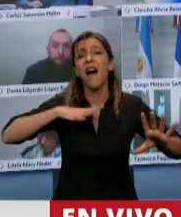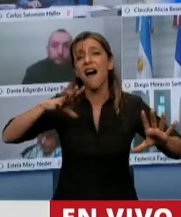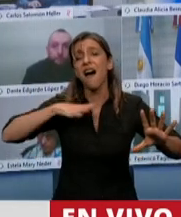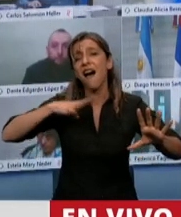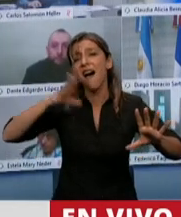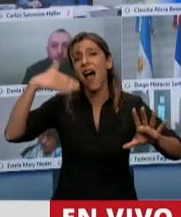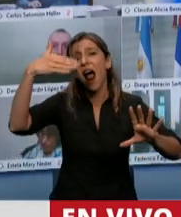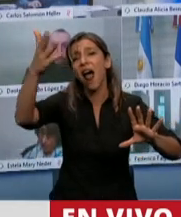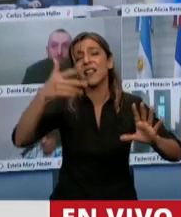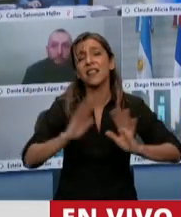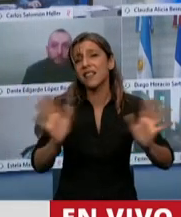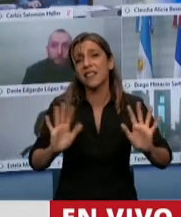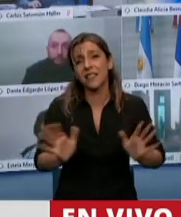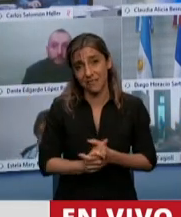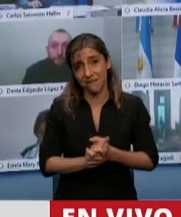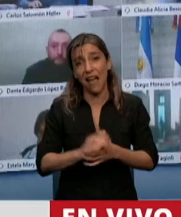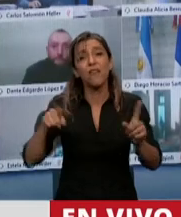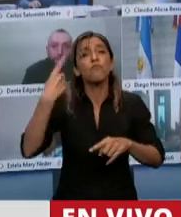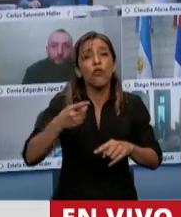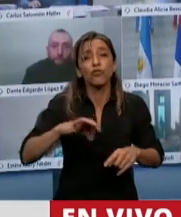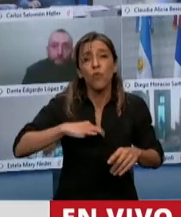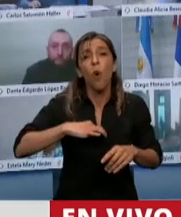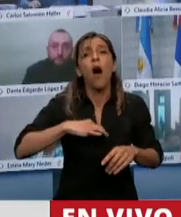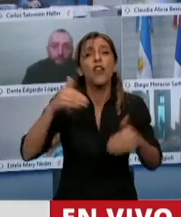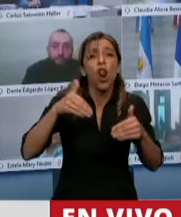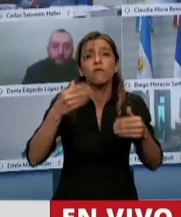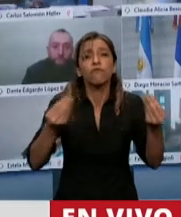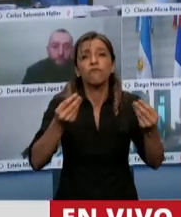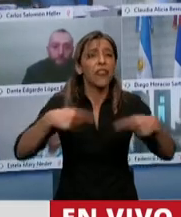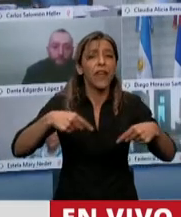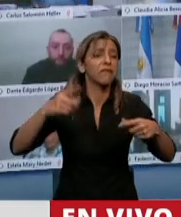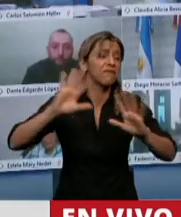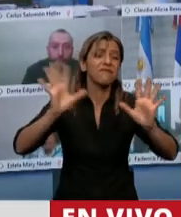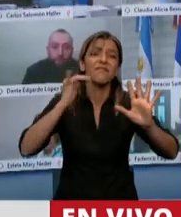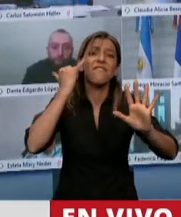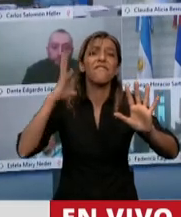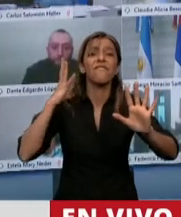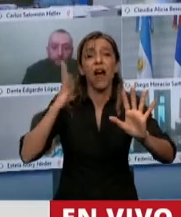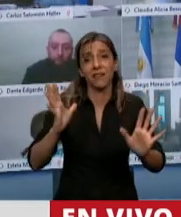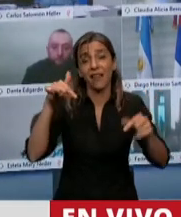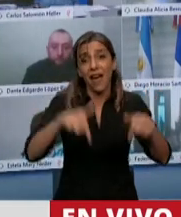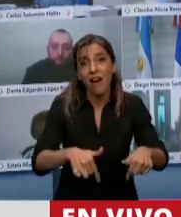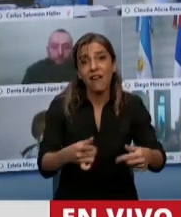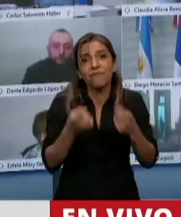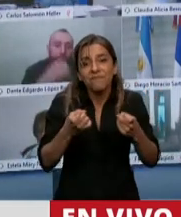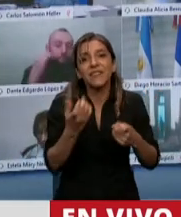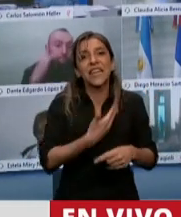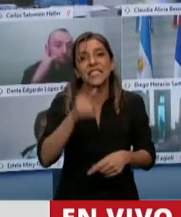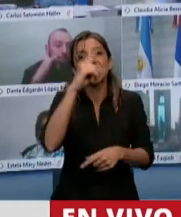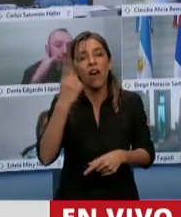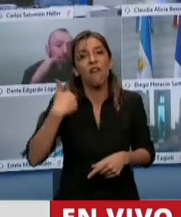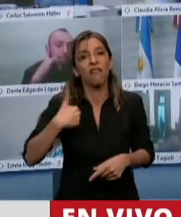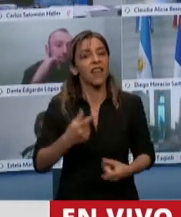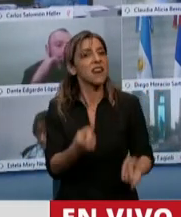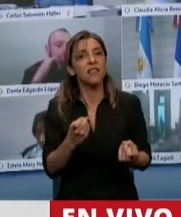que viene y nos tenemos que dedicar a darle todas las herramientas que necesita el Estado argentino, no el gobierno, el Estado argentino en